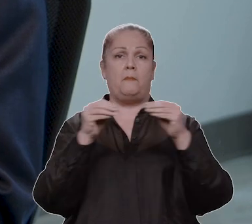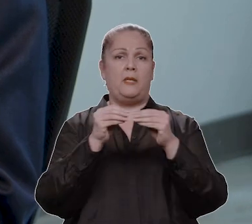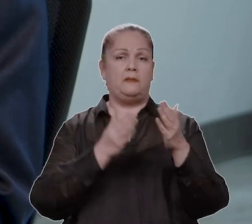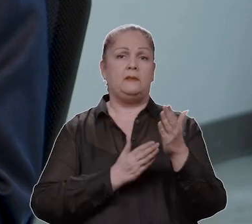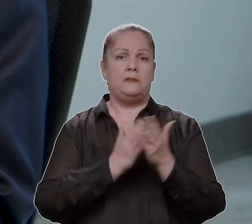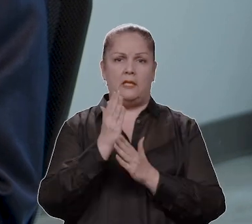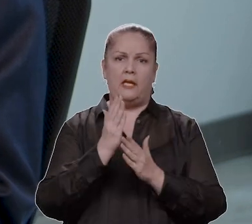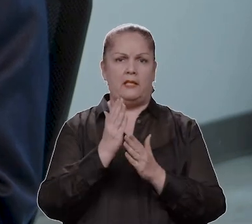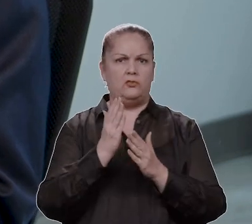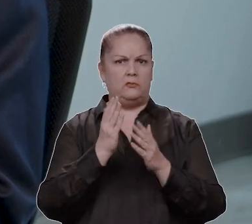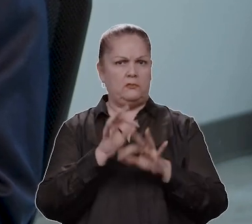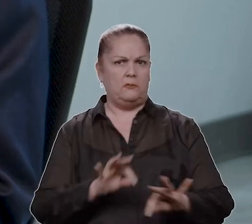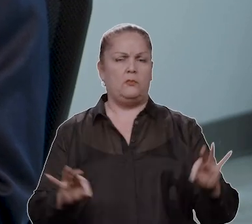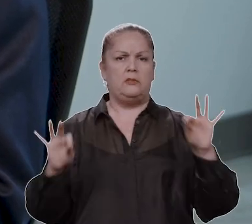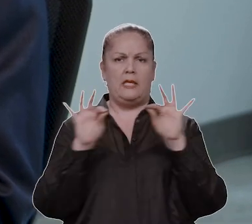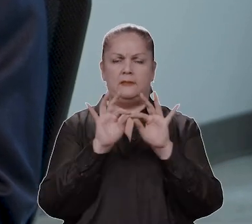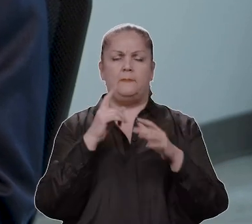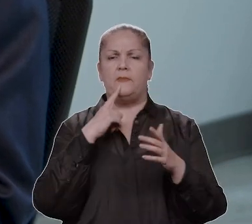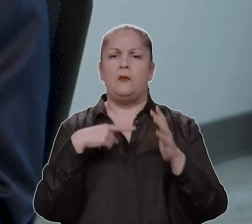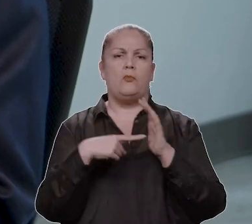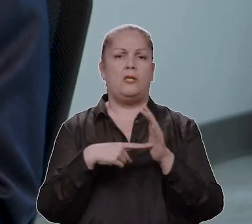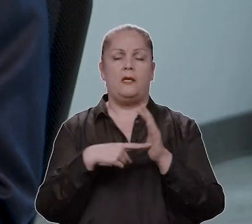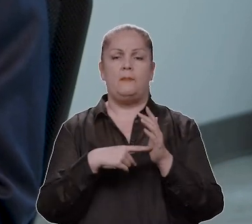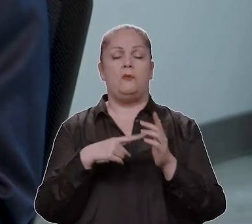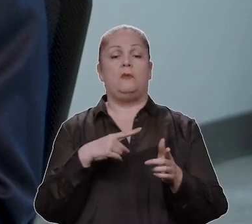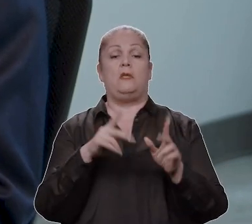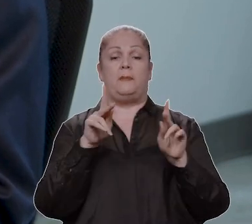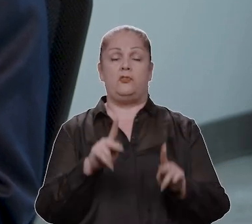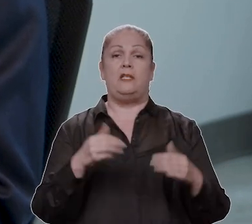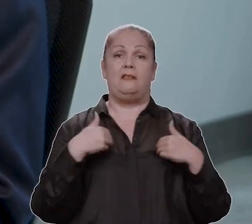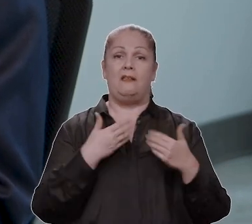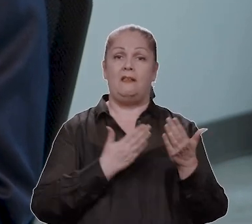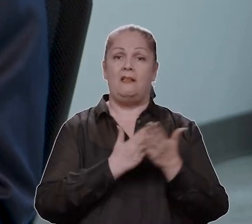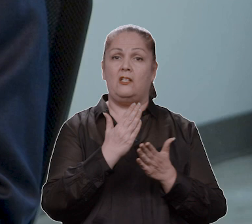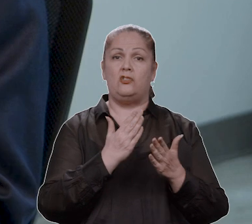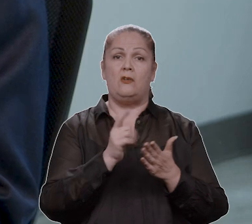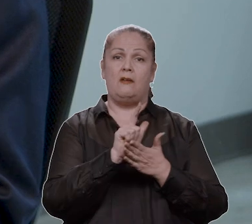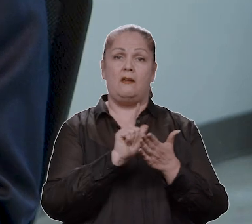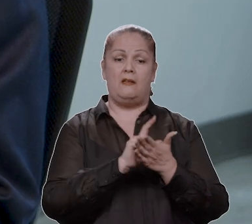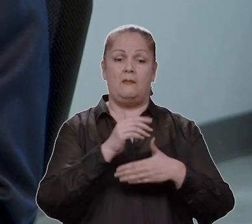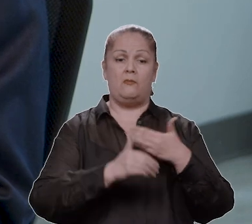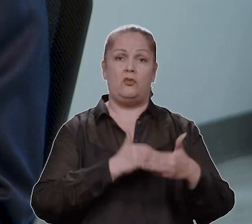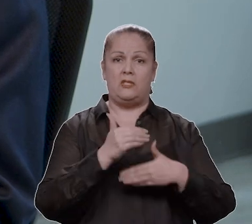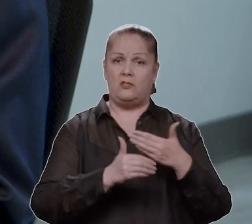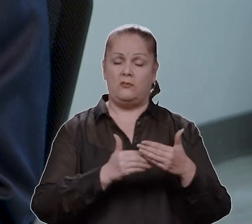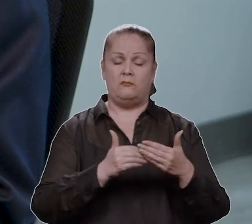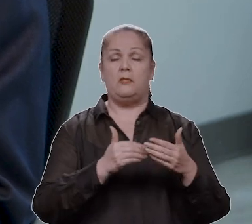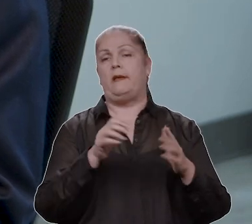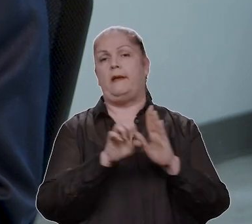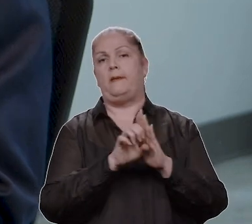que son de gran jerarquía. Por ejemplo, el debido proceso de ley que se le tiene que reconocer a toda